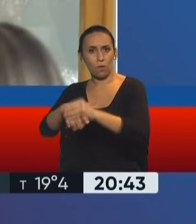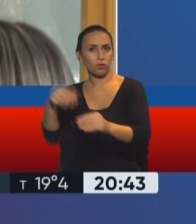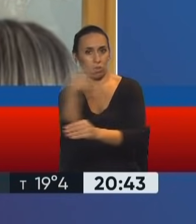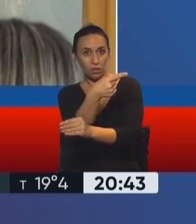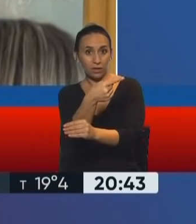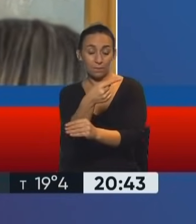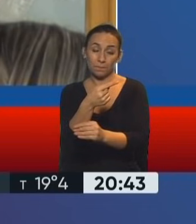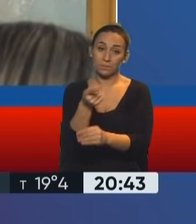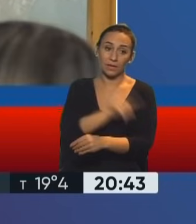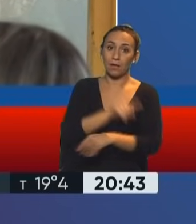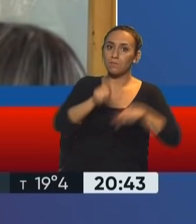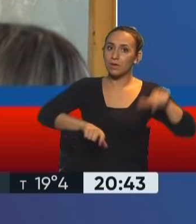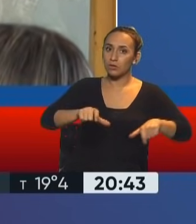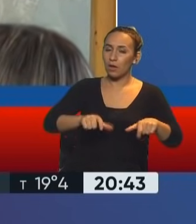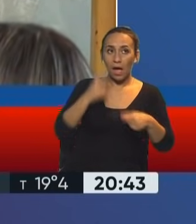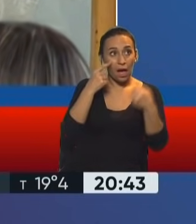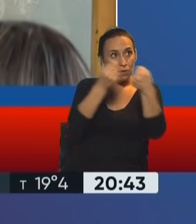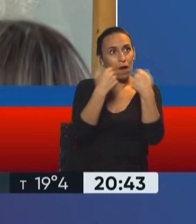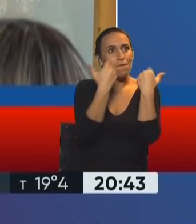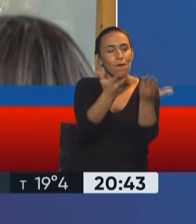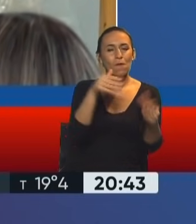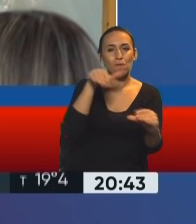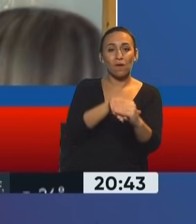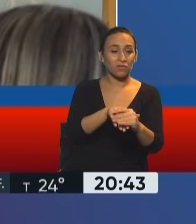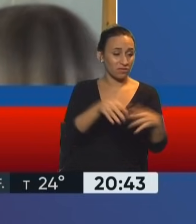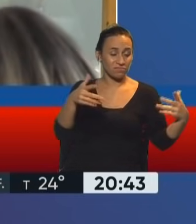haber estado de acuerdo. Es más, del